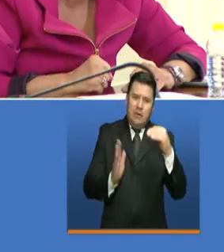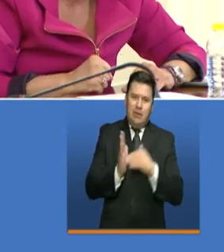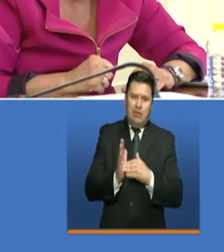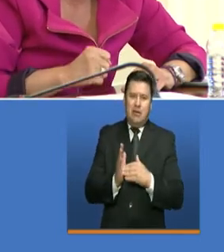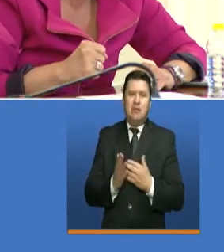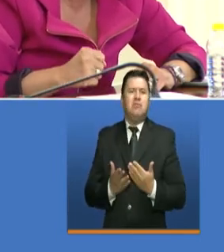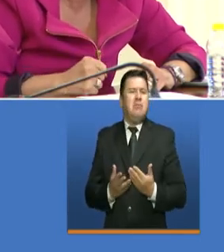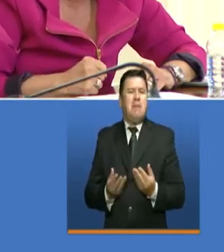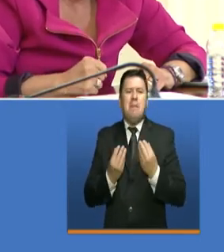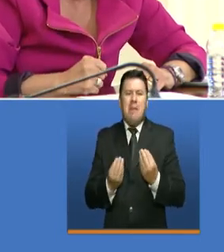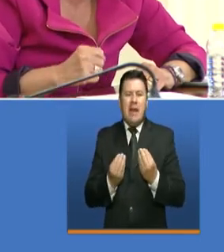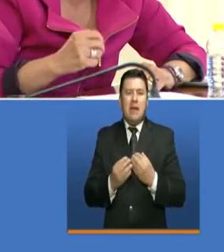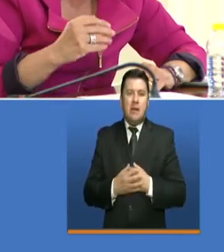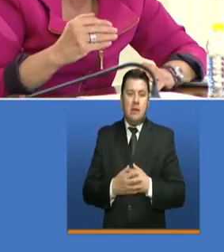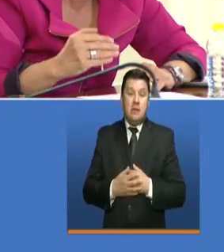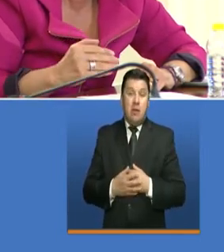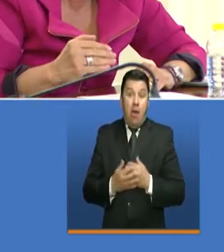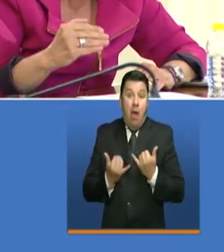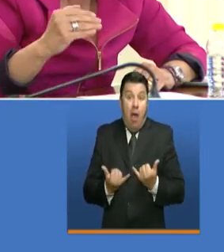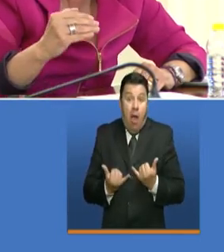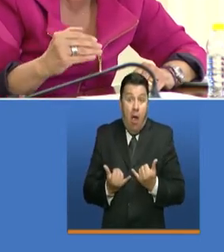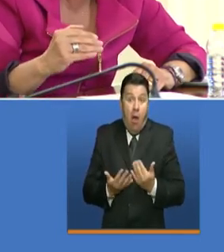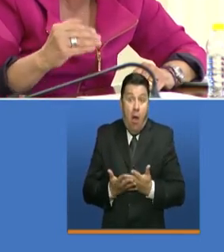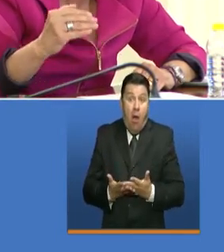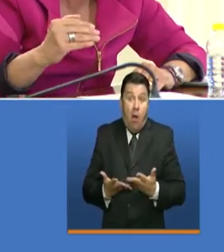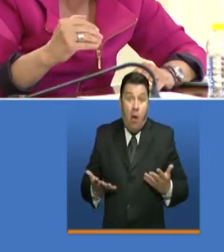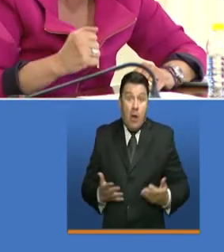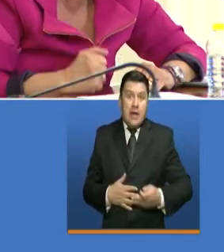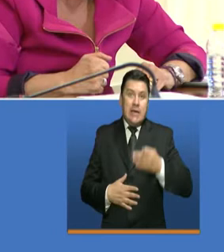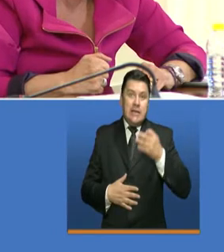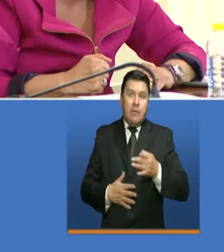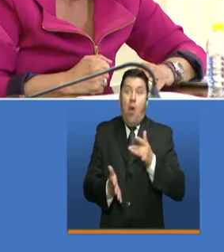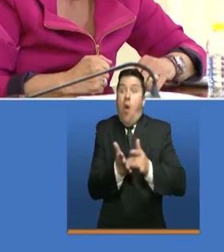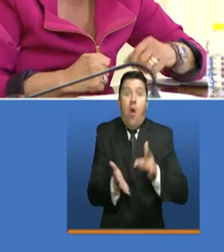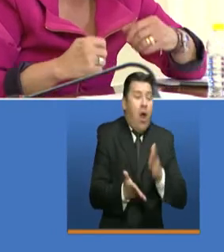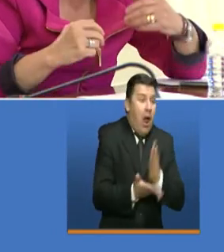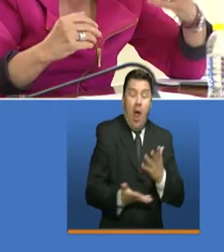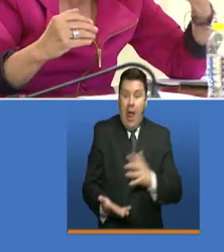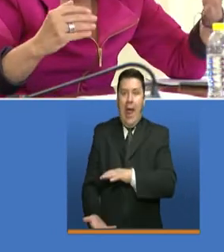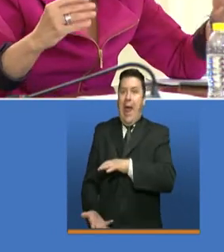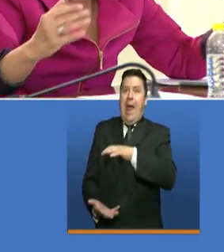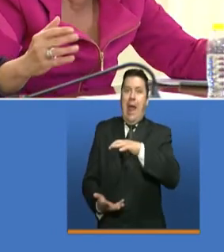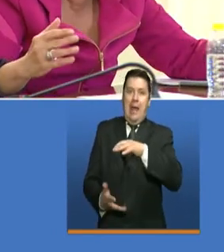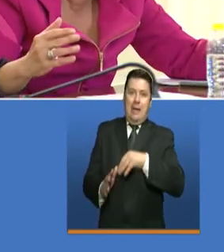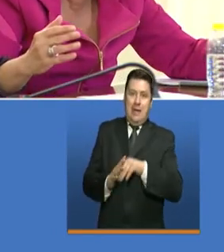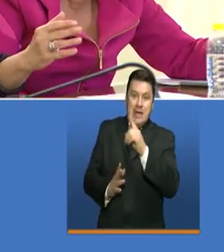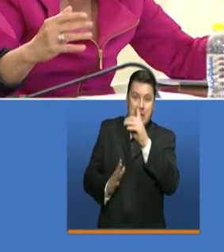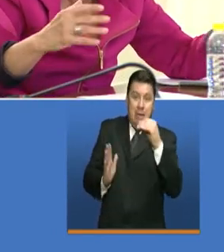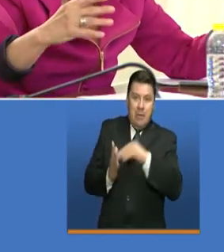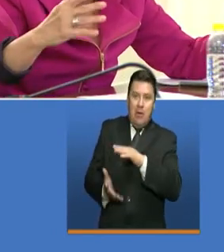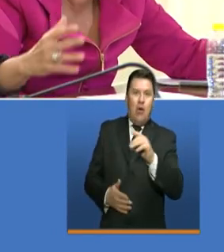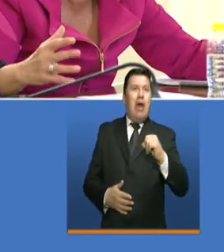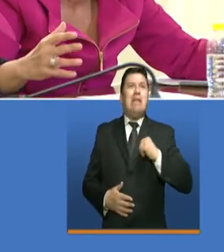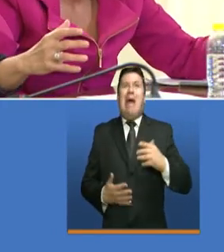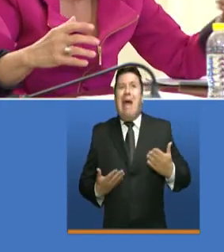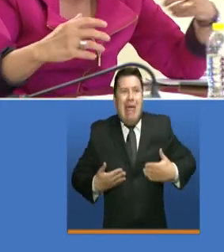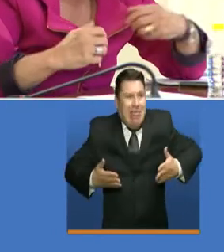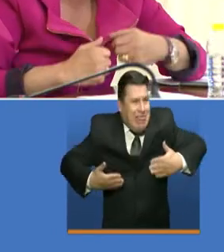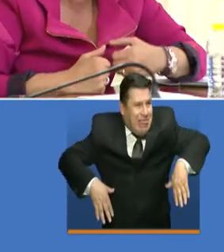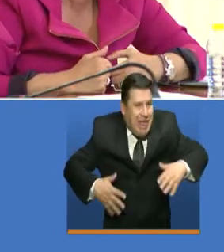mercados. ¿Para qué? Porque en estas cosas siempre aparecen urgencias, aparece gente que no tiene